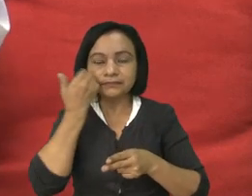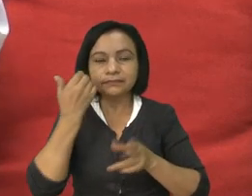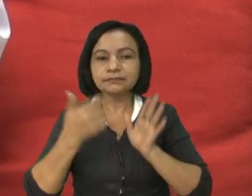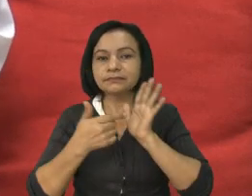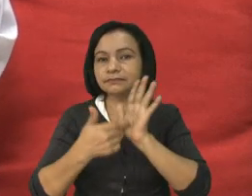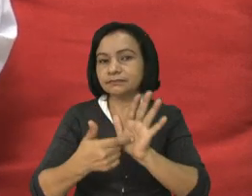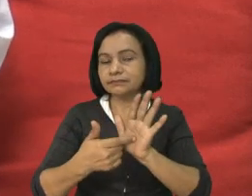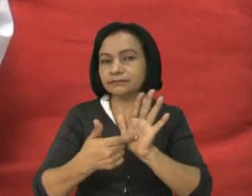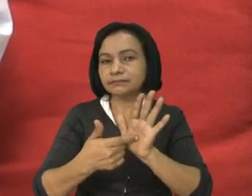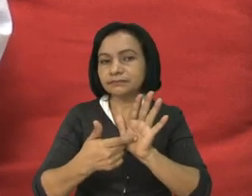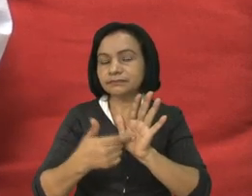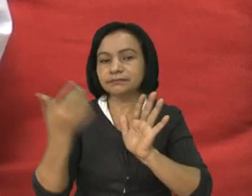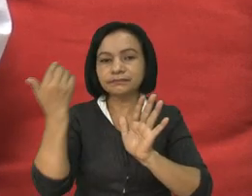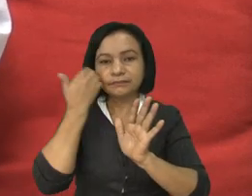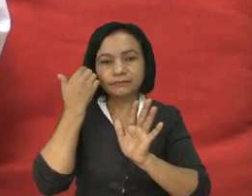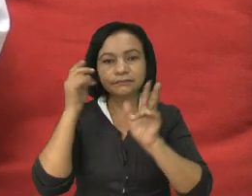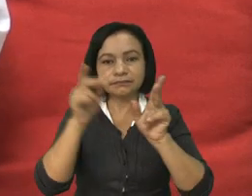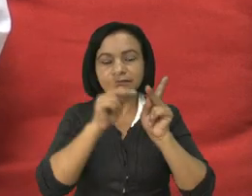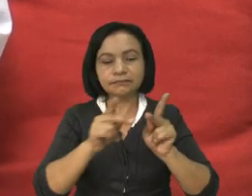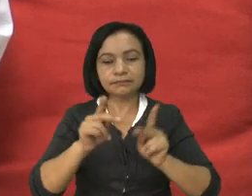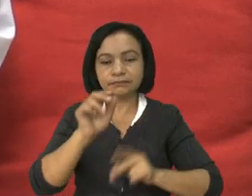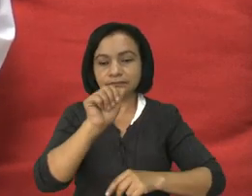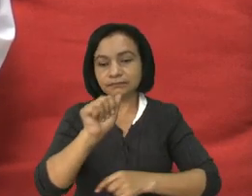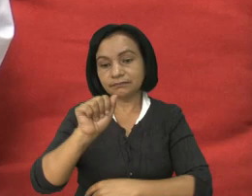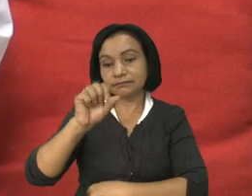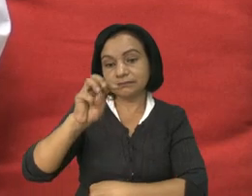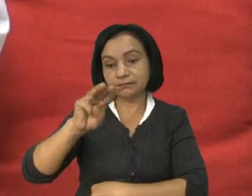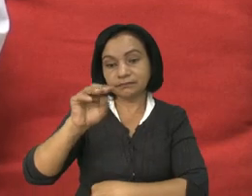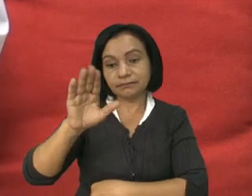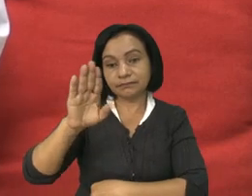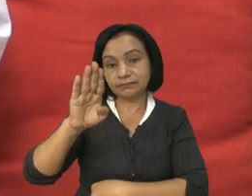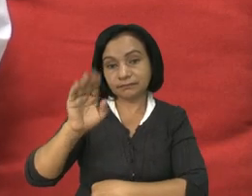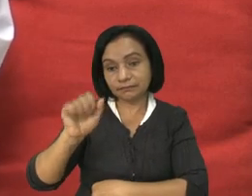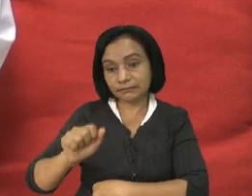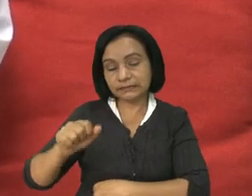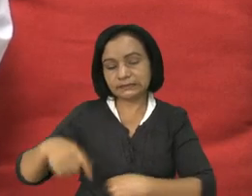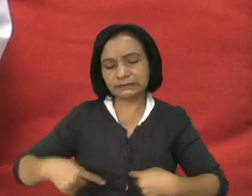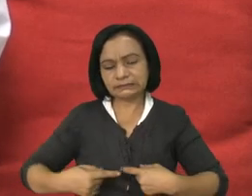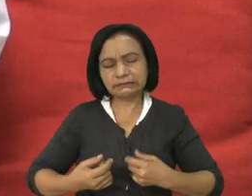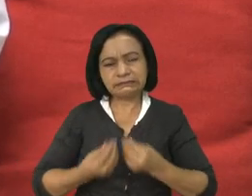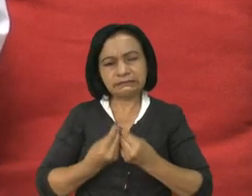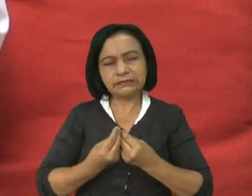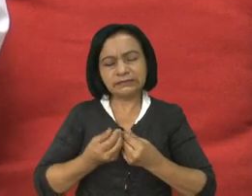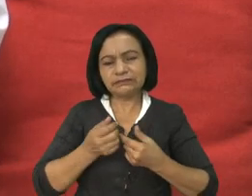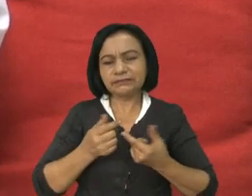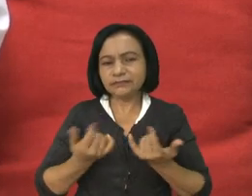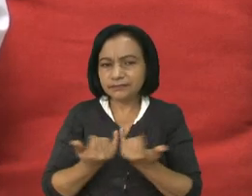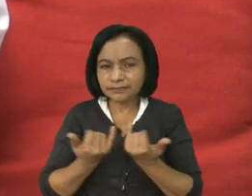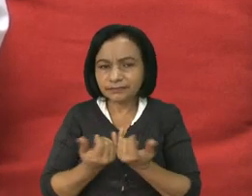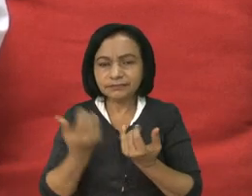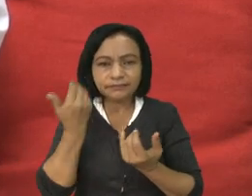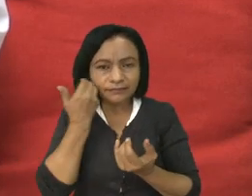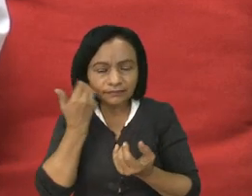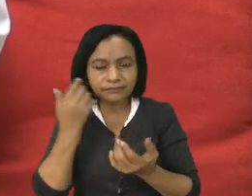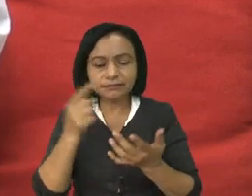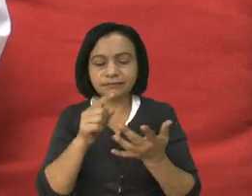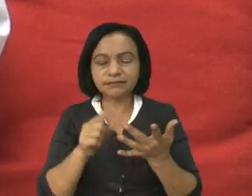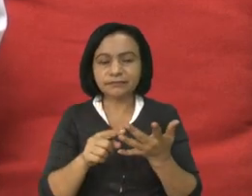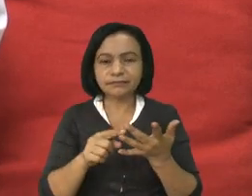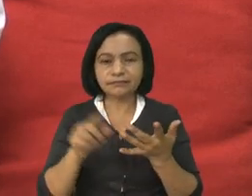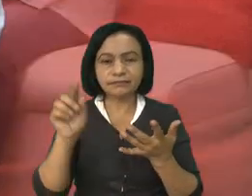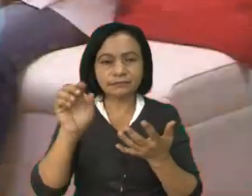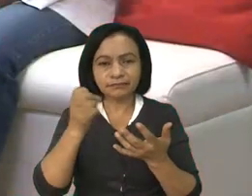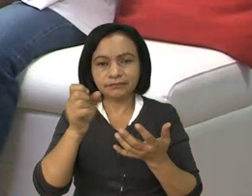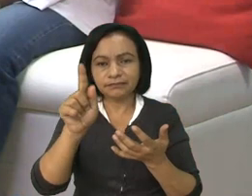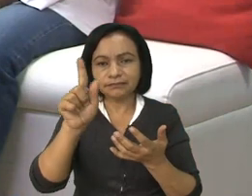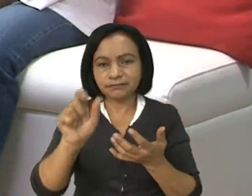ejemplo, si el paciente tiene una ameba, podría tener una amebiasis intestinal, una entamoebistolítica,